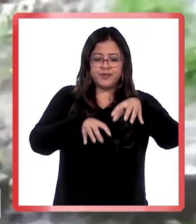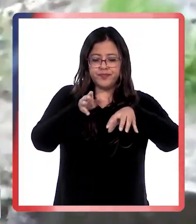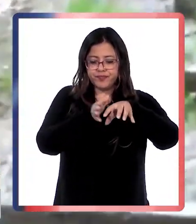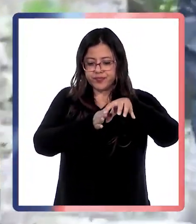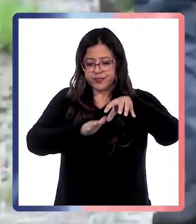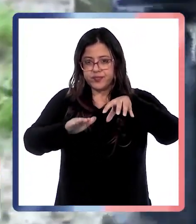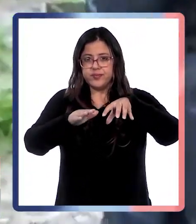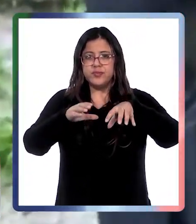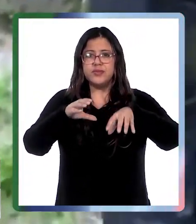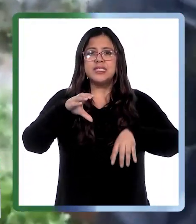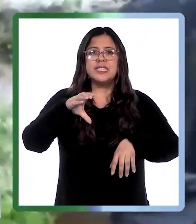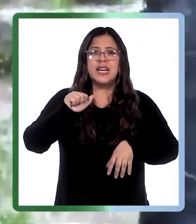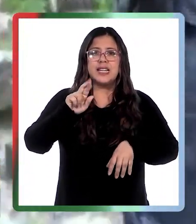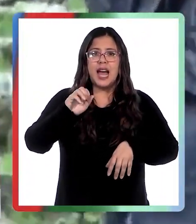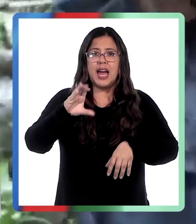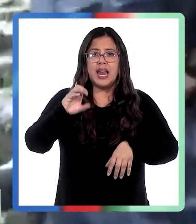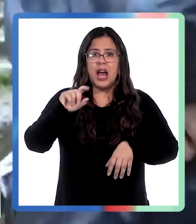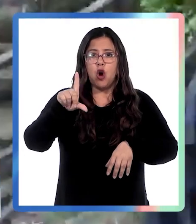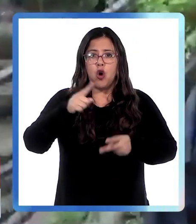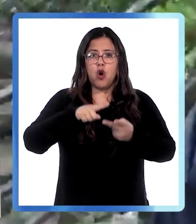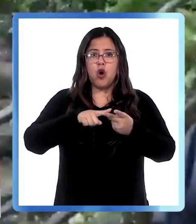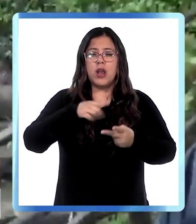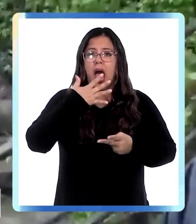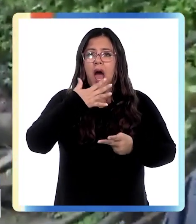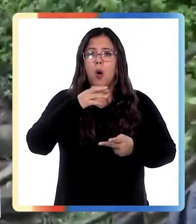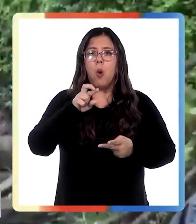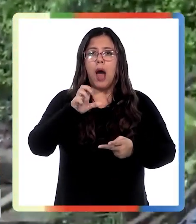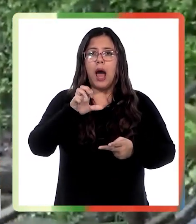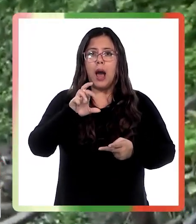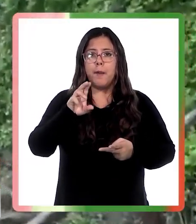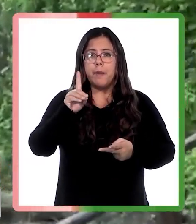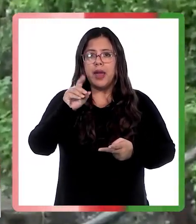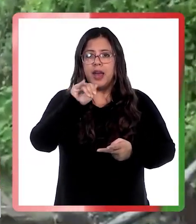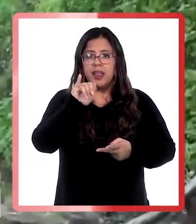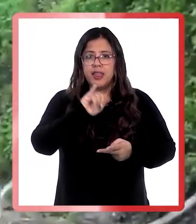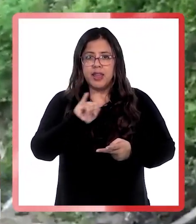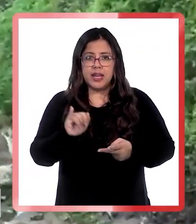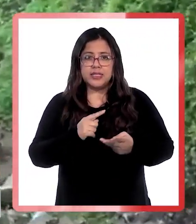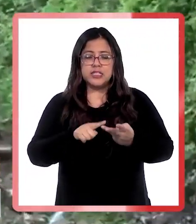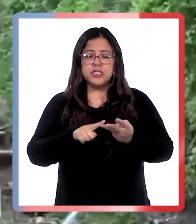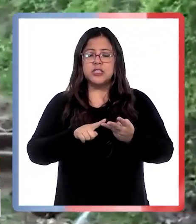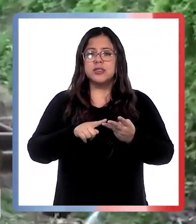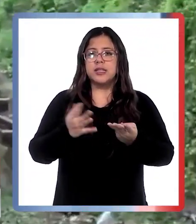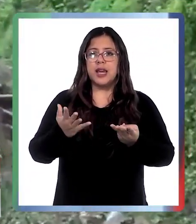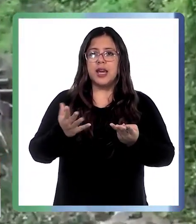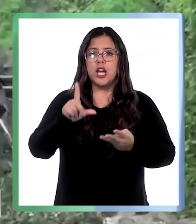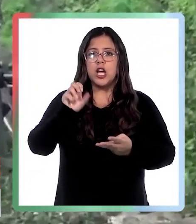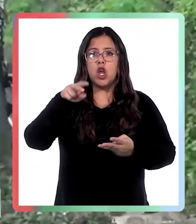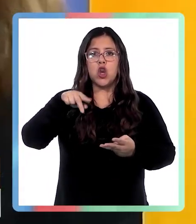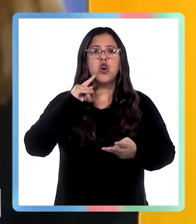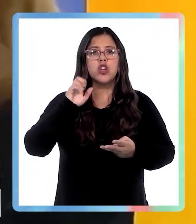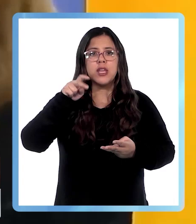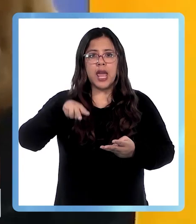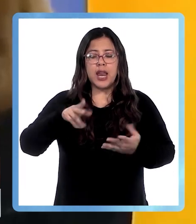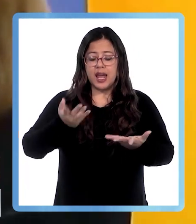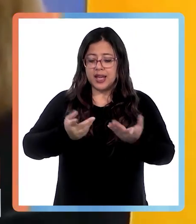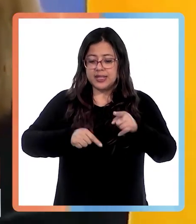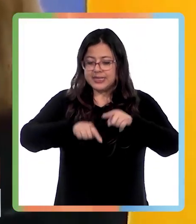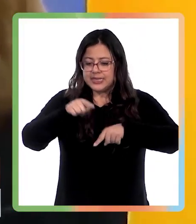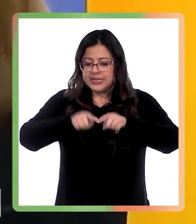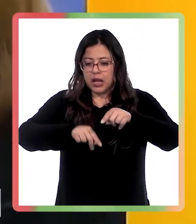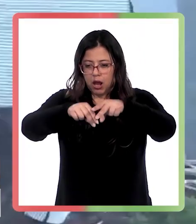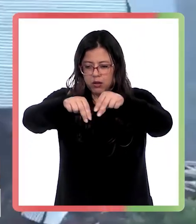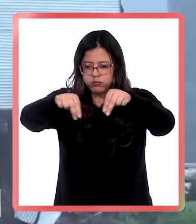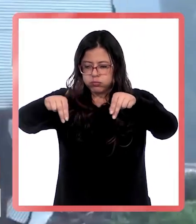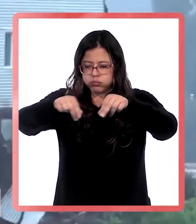de los cerros de caracol la Agüita de la perdiz nen etcétera son suelos con una alta porcentaje